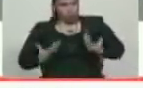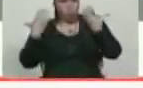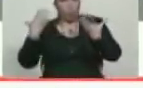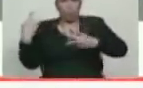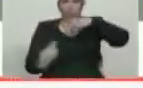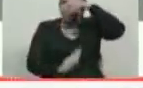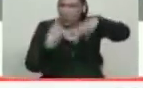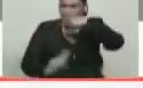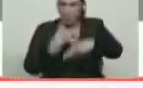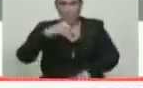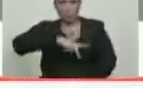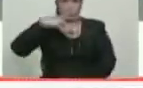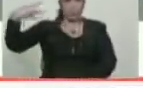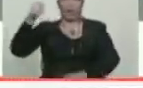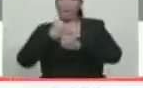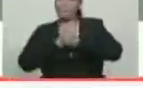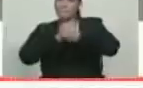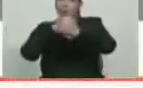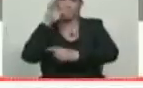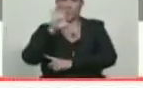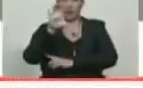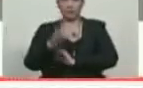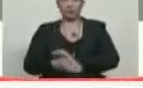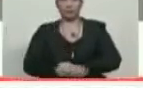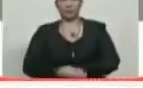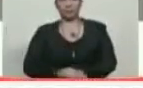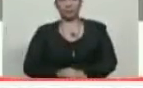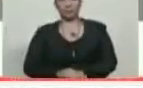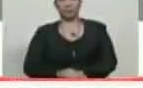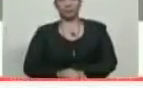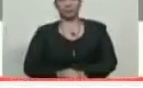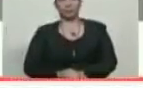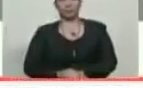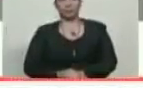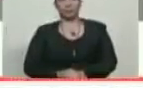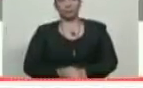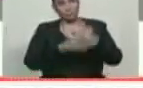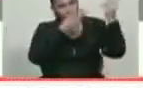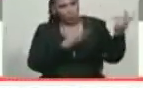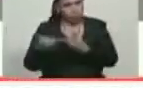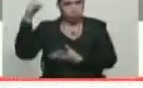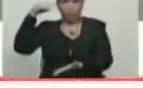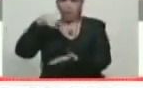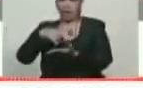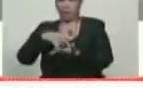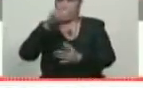revolucionario y amor por esta patria. Invito a Carabobo.